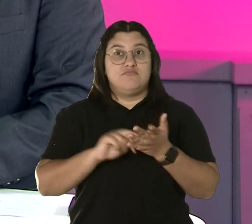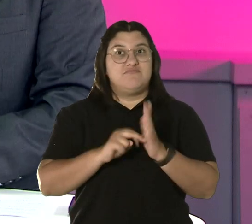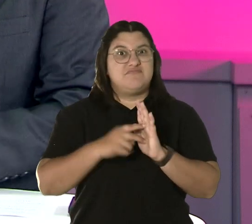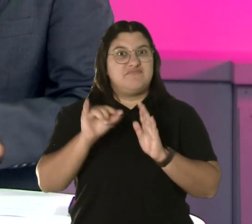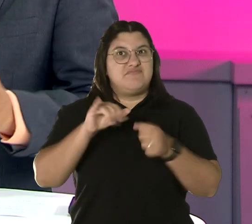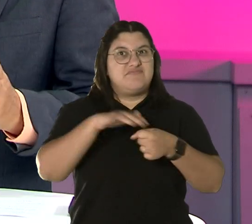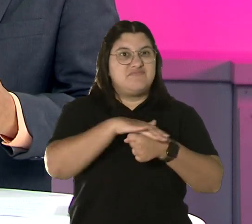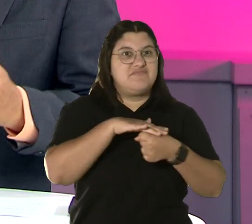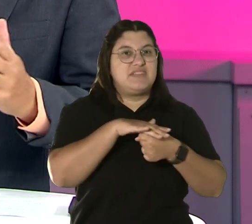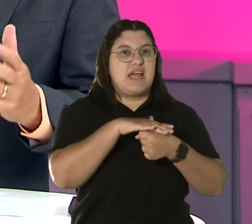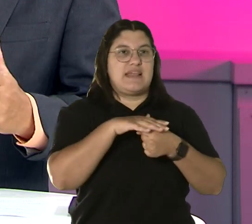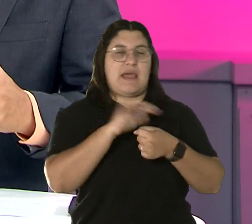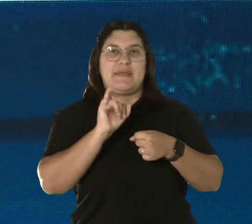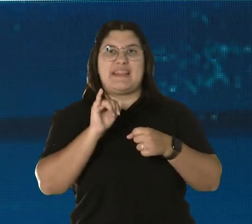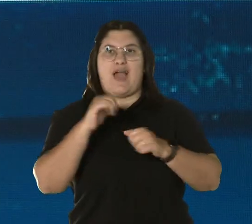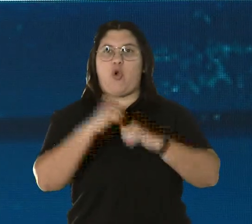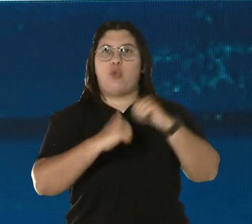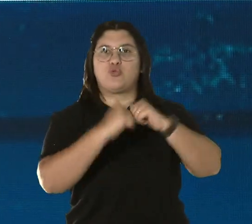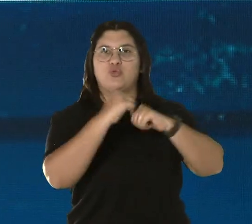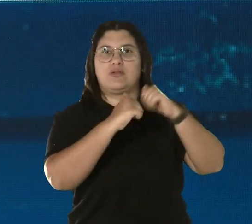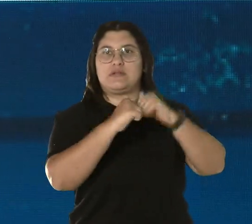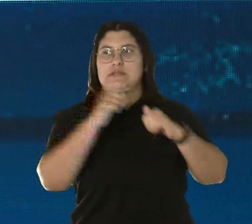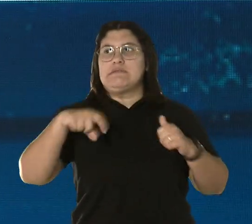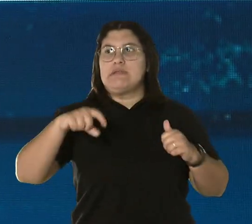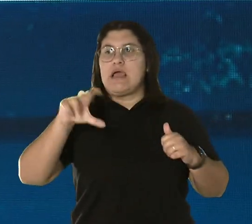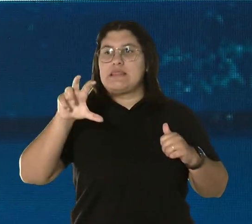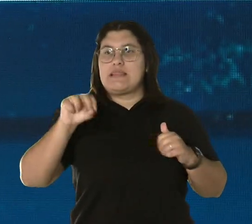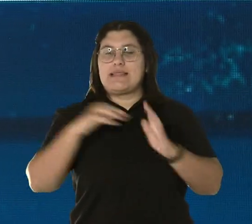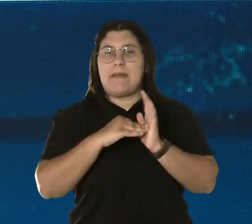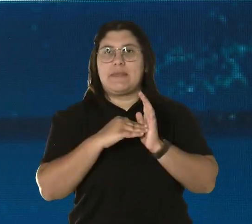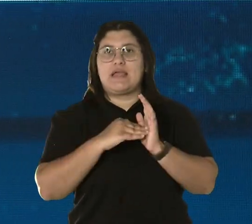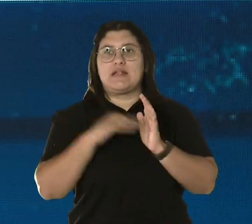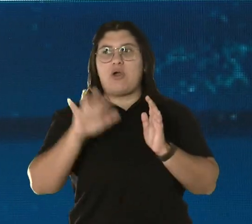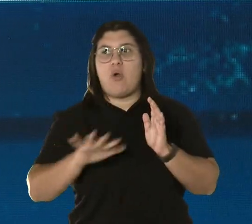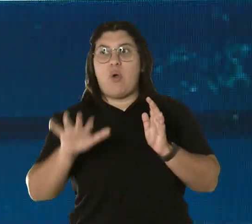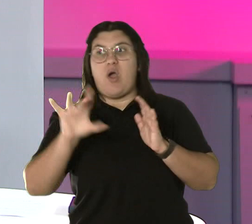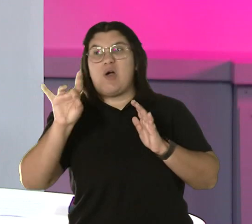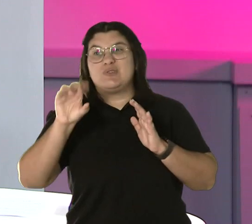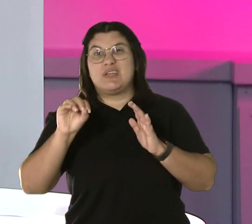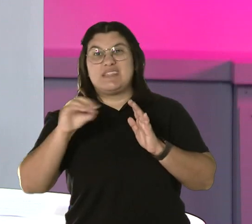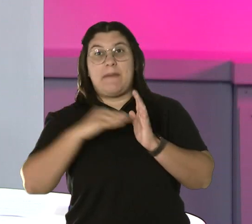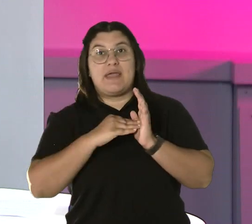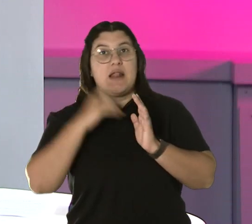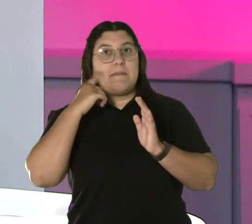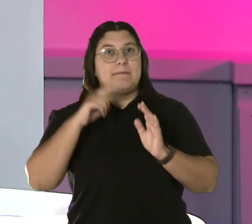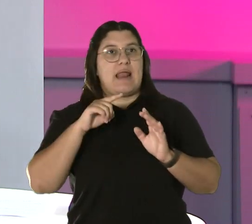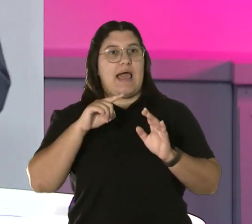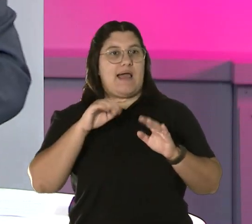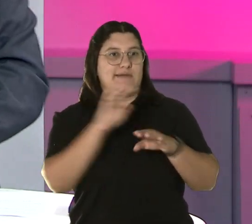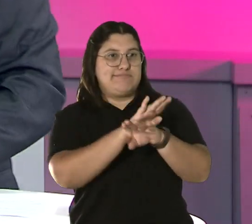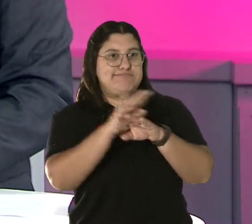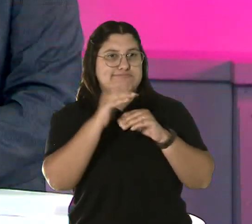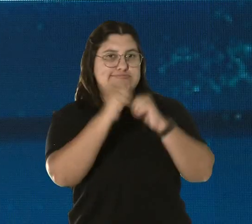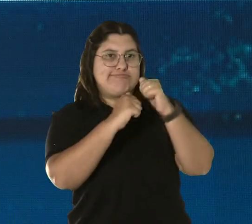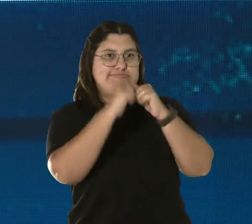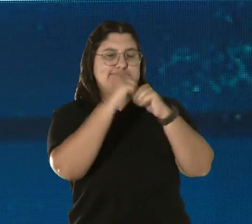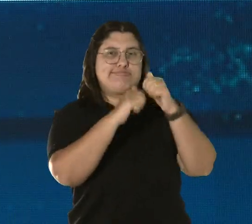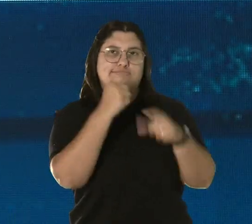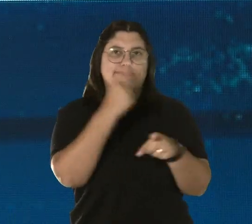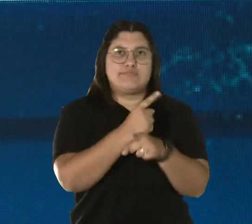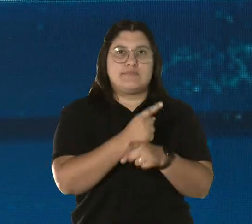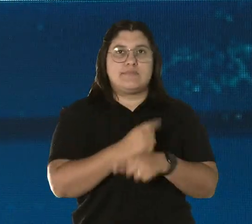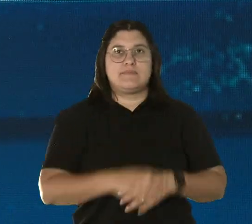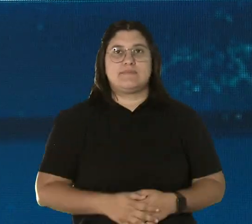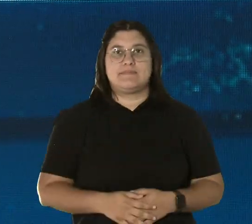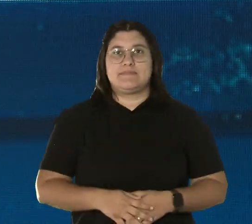la construcción, que se necesitan sobre 30,000 para alcanzar la meta de 80,000, que es lo que se necesita para parte de lo que es la reconstrucción de Puerto Rico. De la misma manera también la